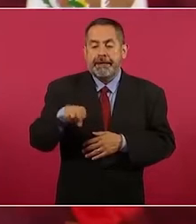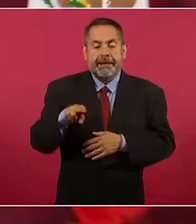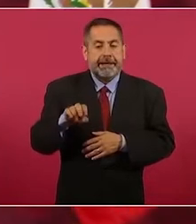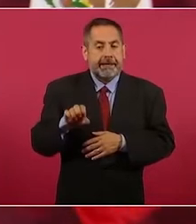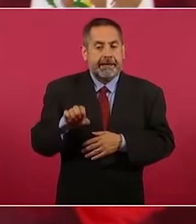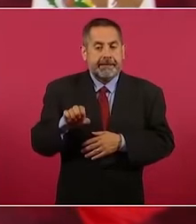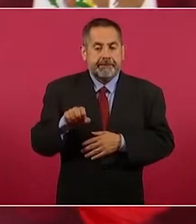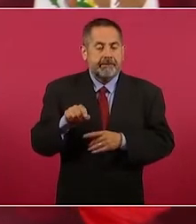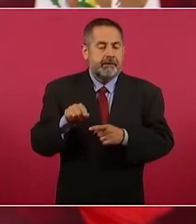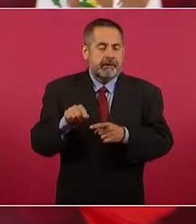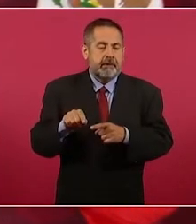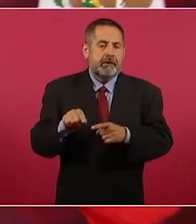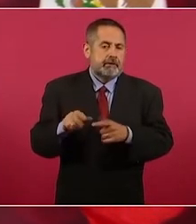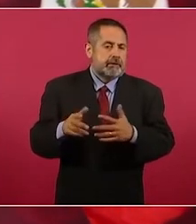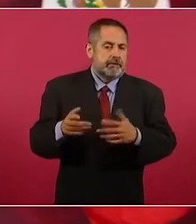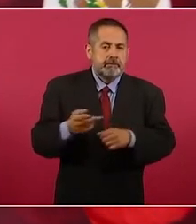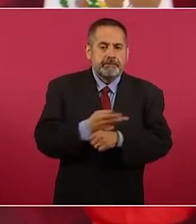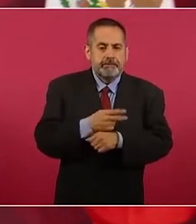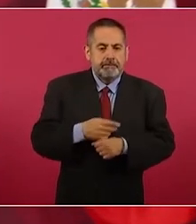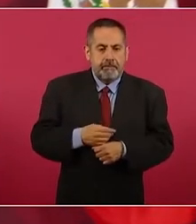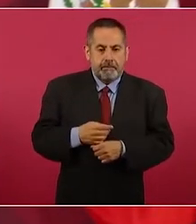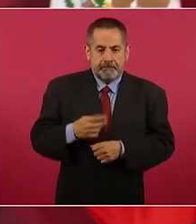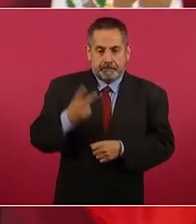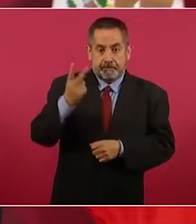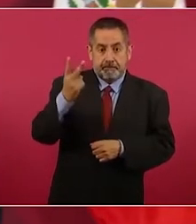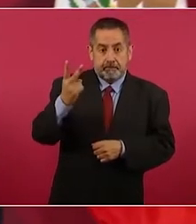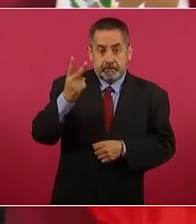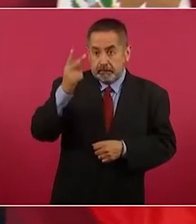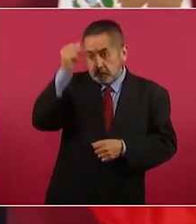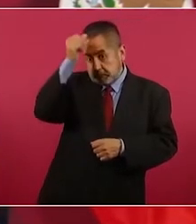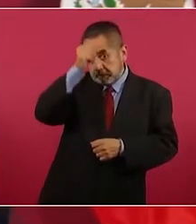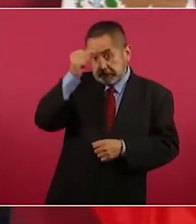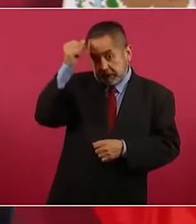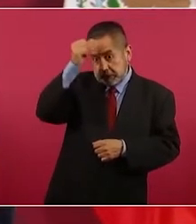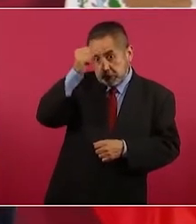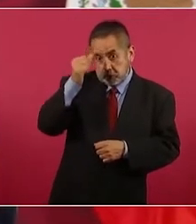donde 2 sacerdotes